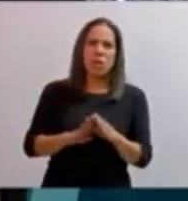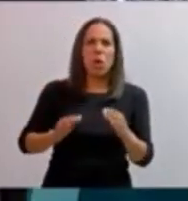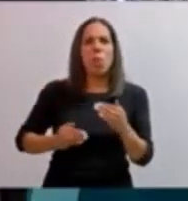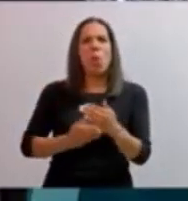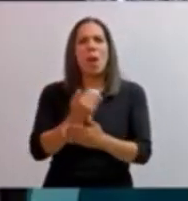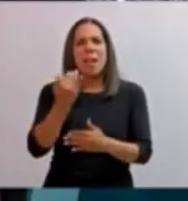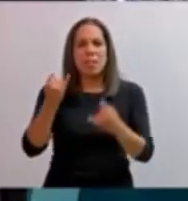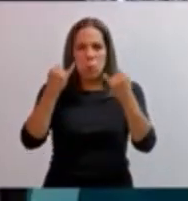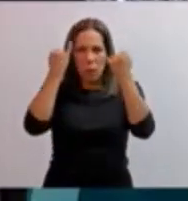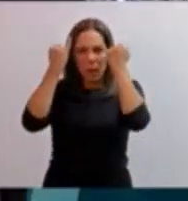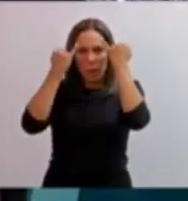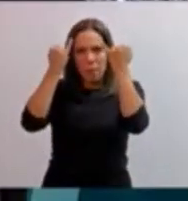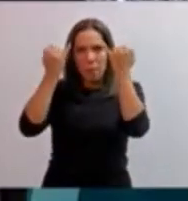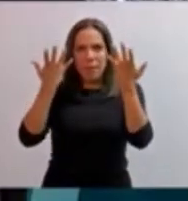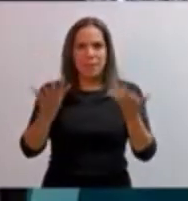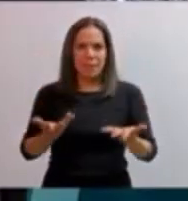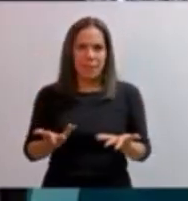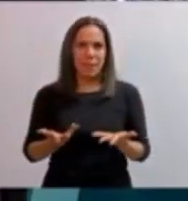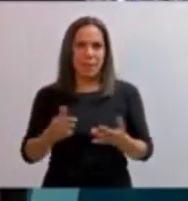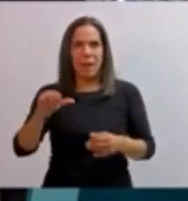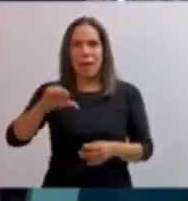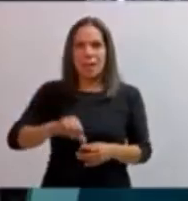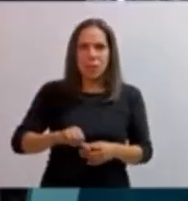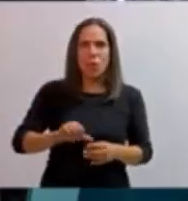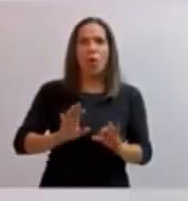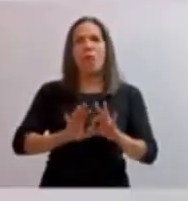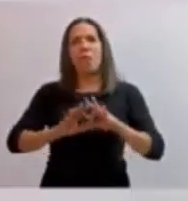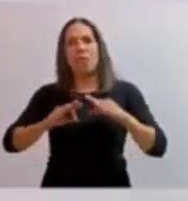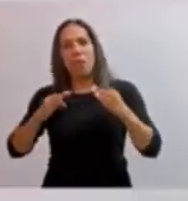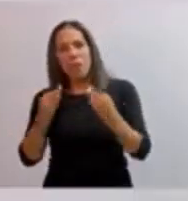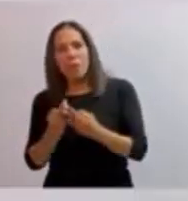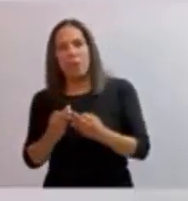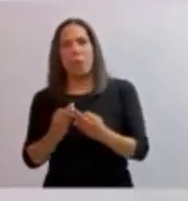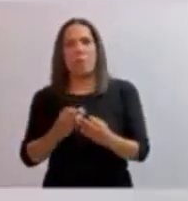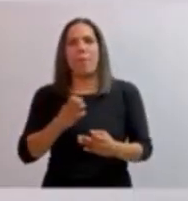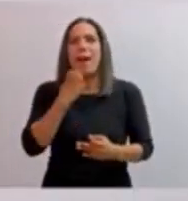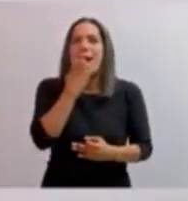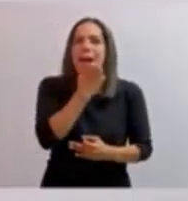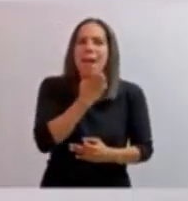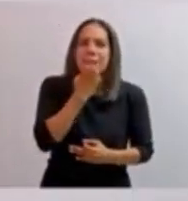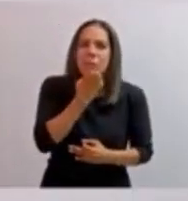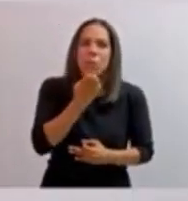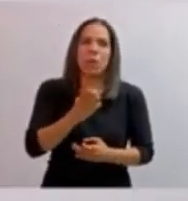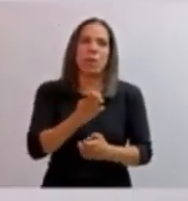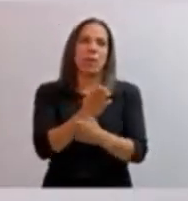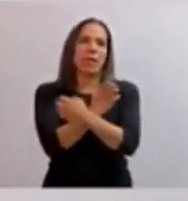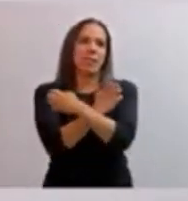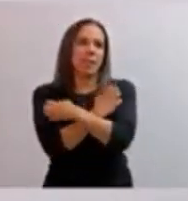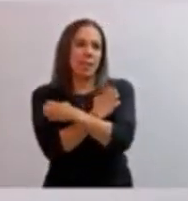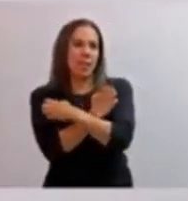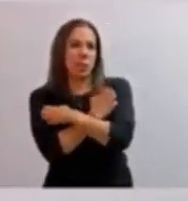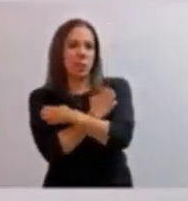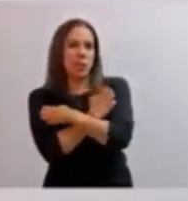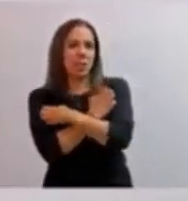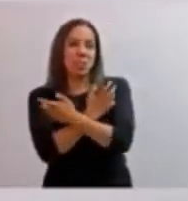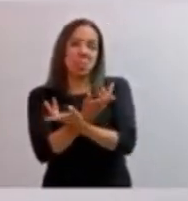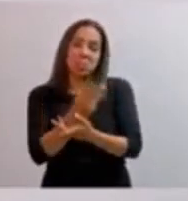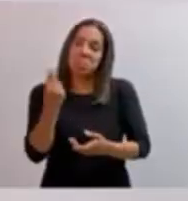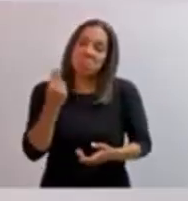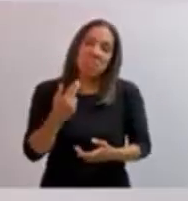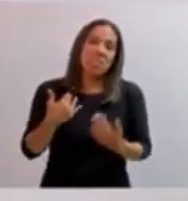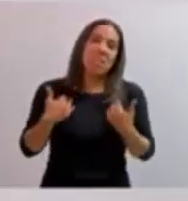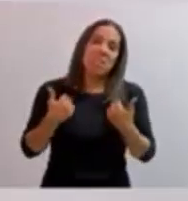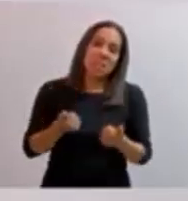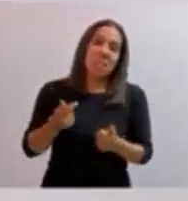propia labor educativa demanda, en función a sus contextos, paradigmas y políticas educativas, así